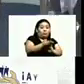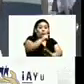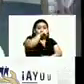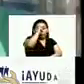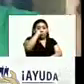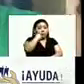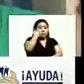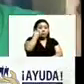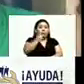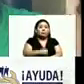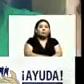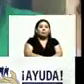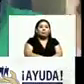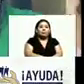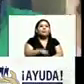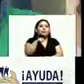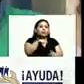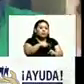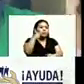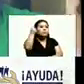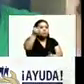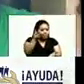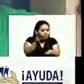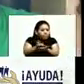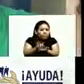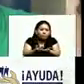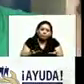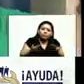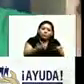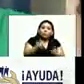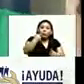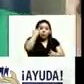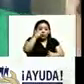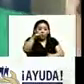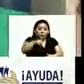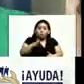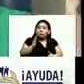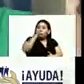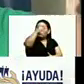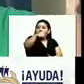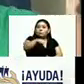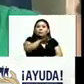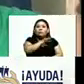jóvenes Es importante apostar a los jóvenes Los jóvenes son el presente y el futuro de Salvador